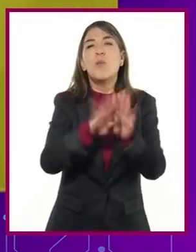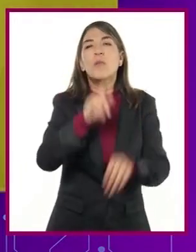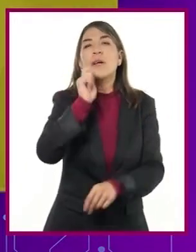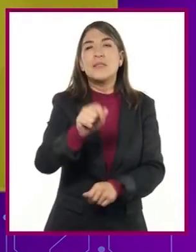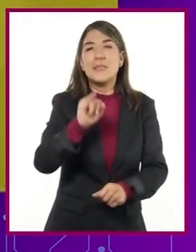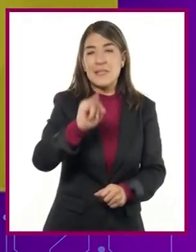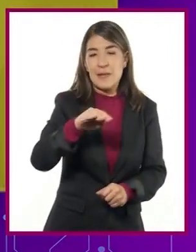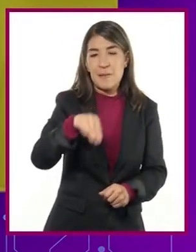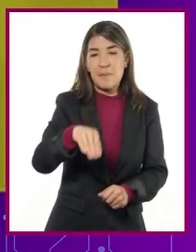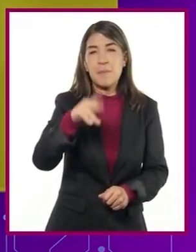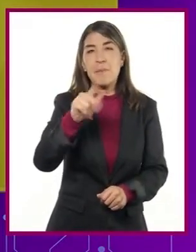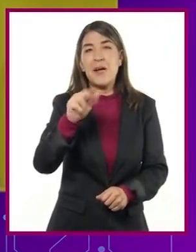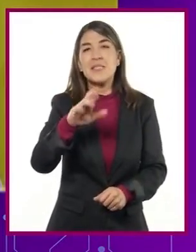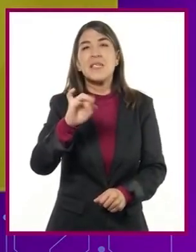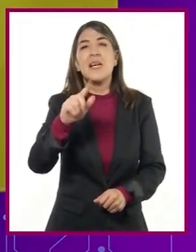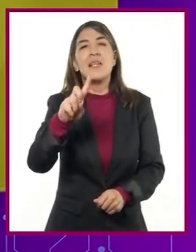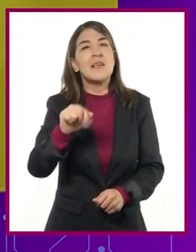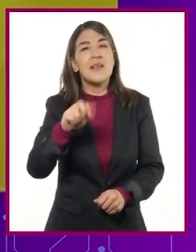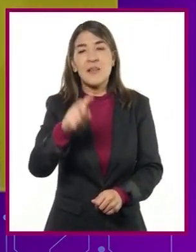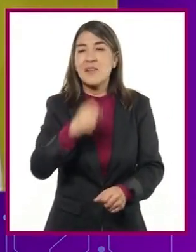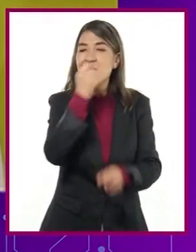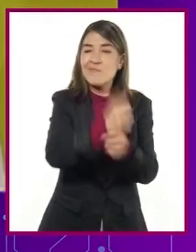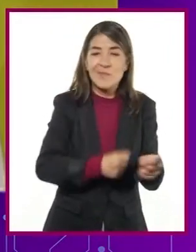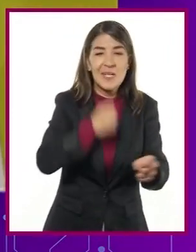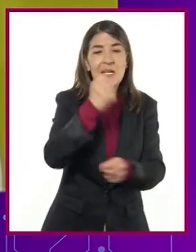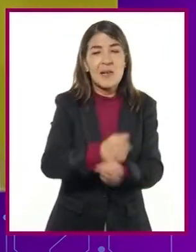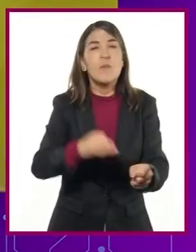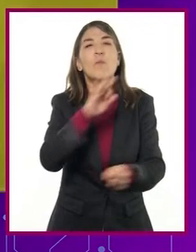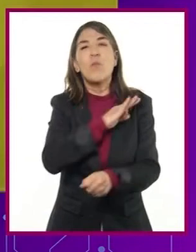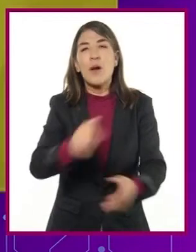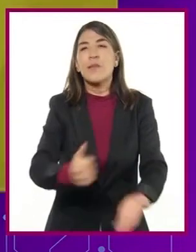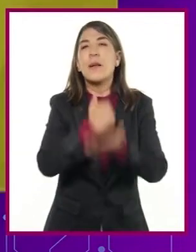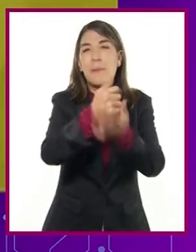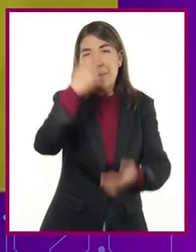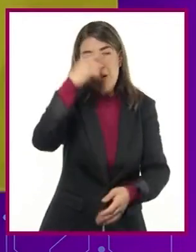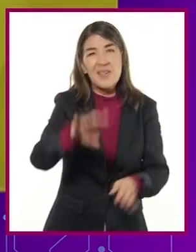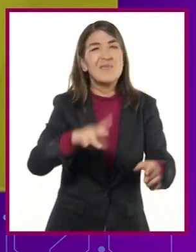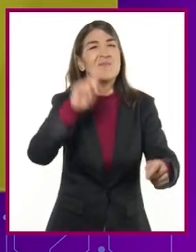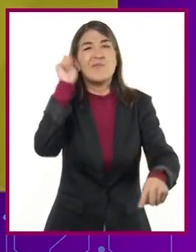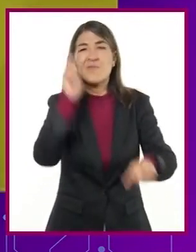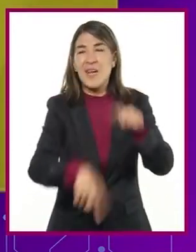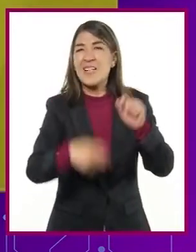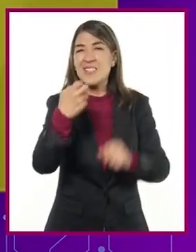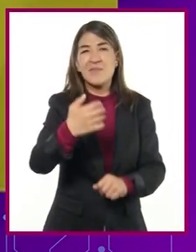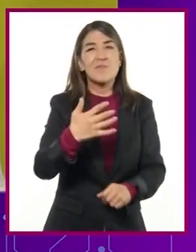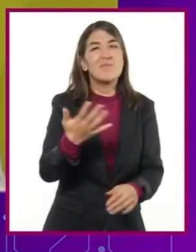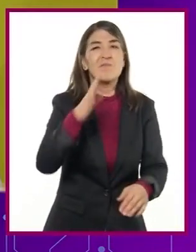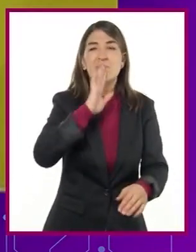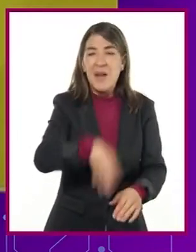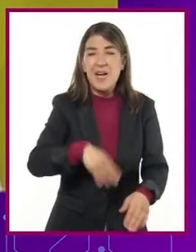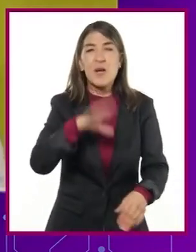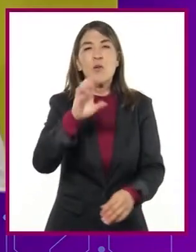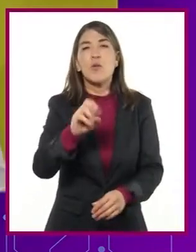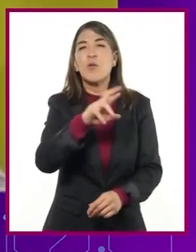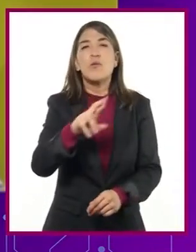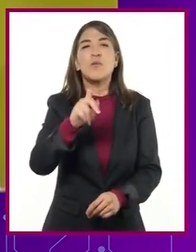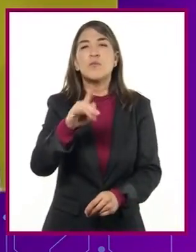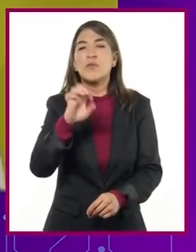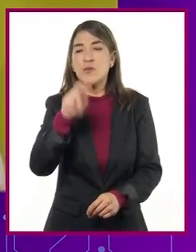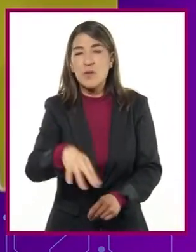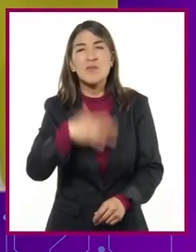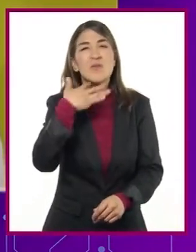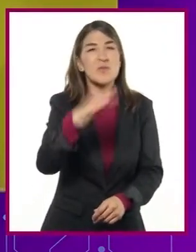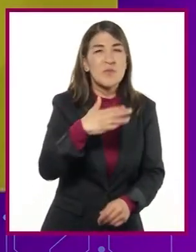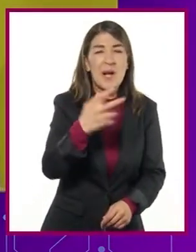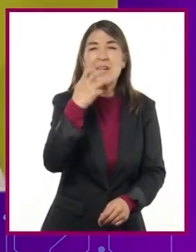una práctica constante, pues solo así podremos contribuir a combatir la corrupción, que es un mal que nos afecta y se encuentra en